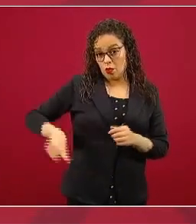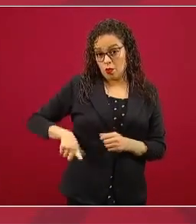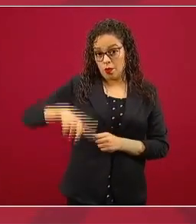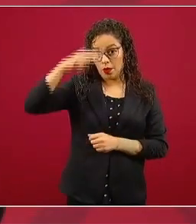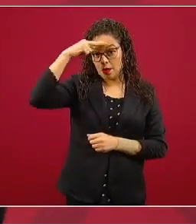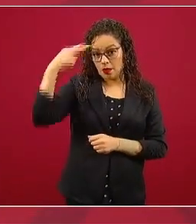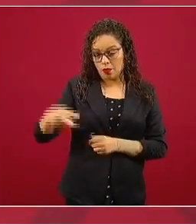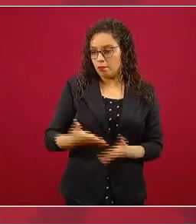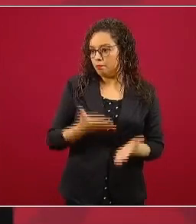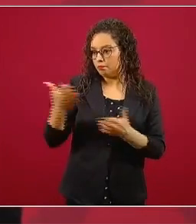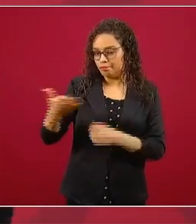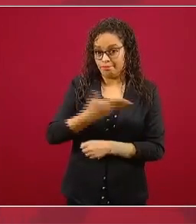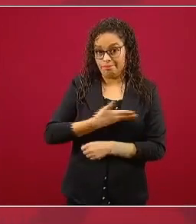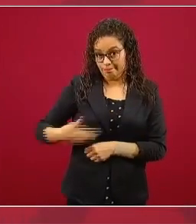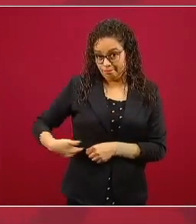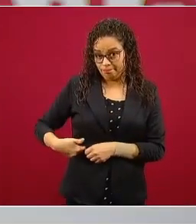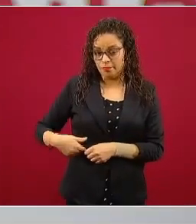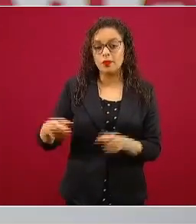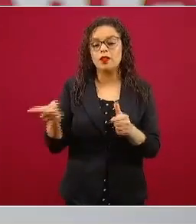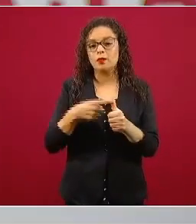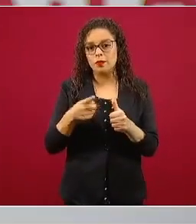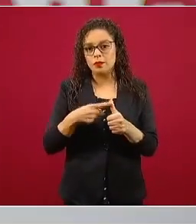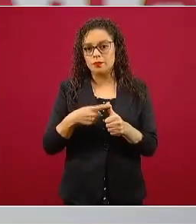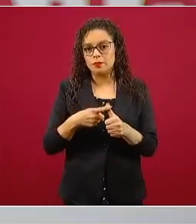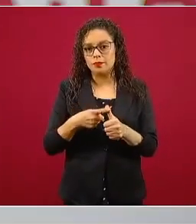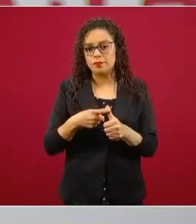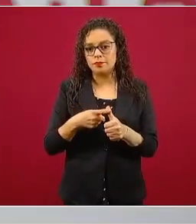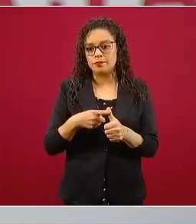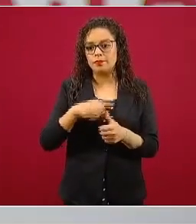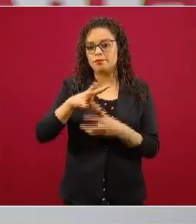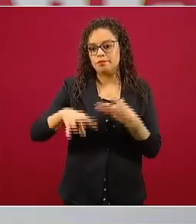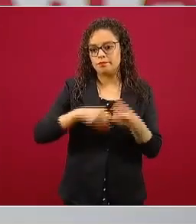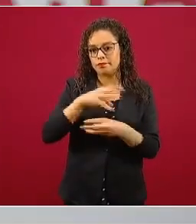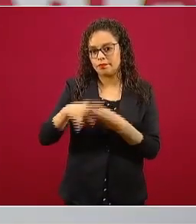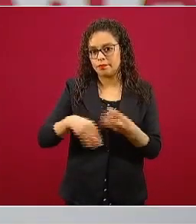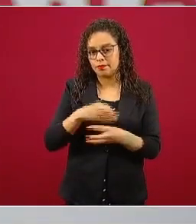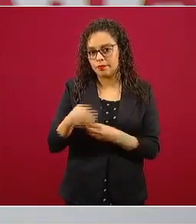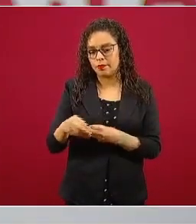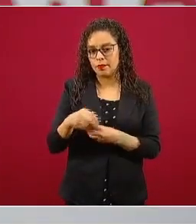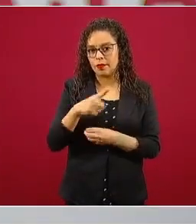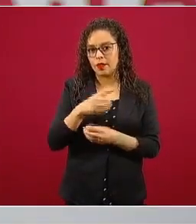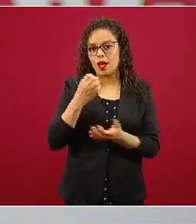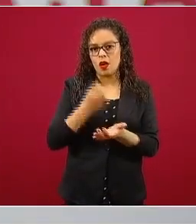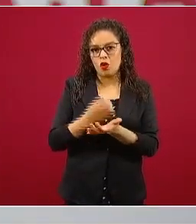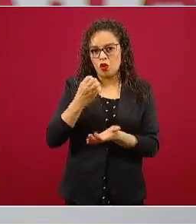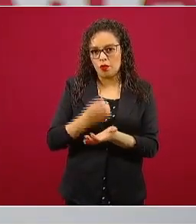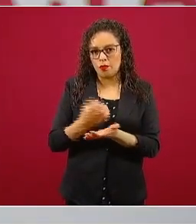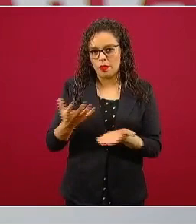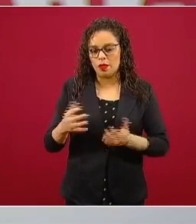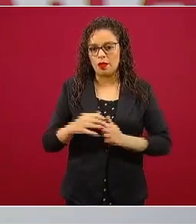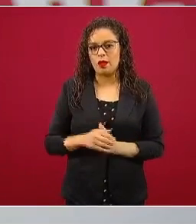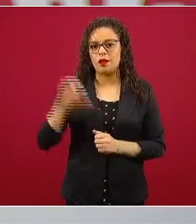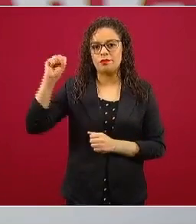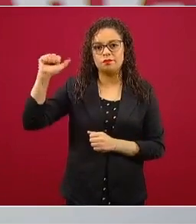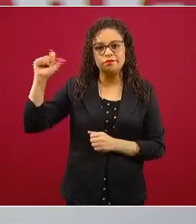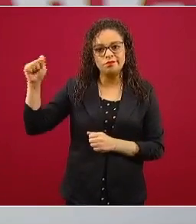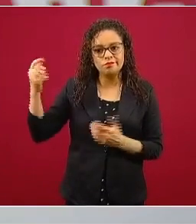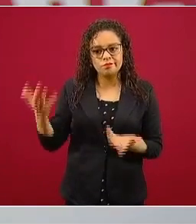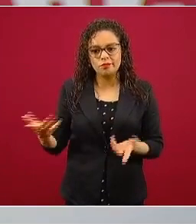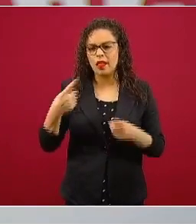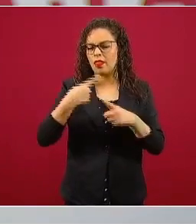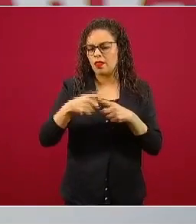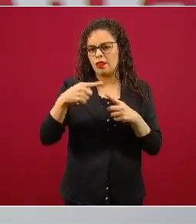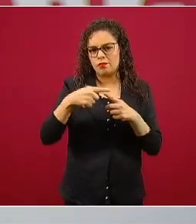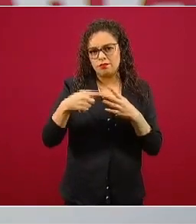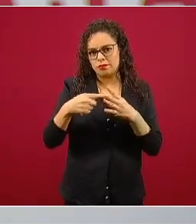señor presidente, Economía, Hacienda, las diferentes instancias. Y ya en su